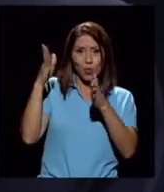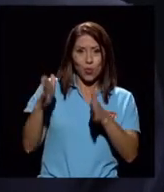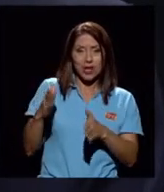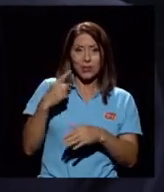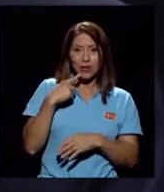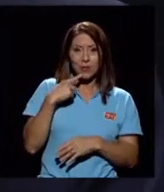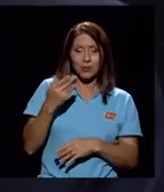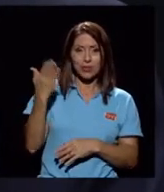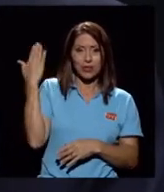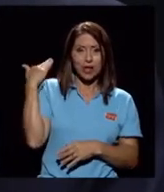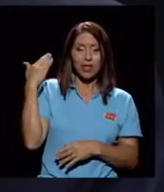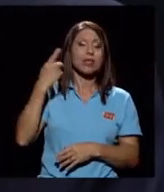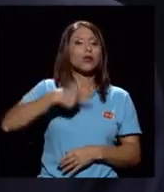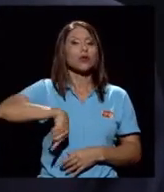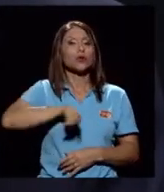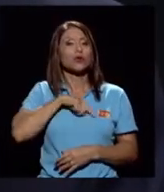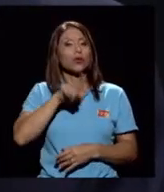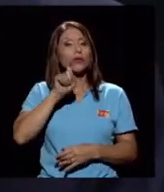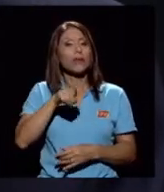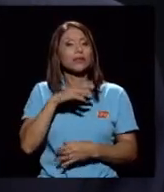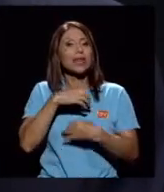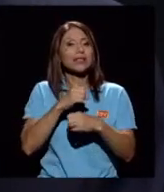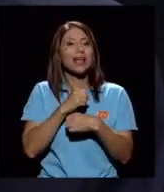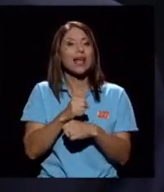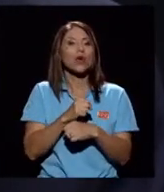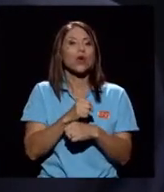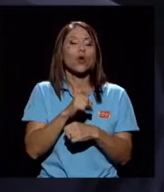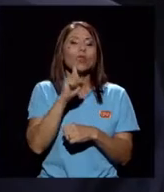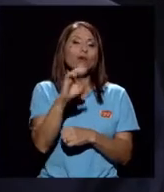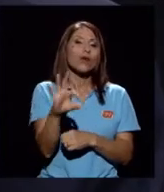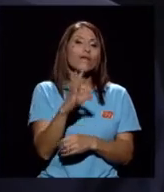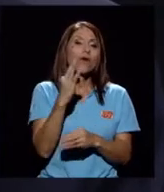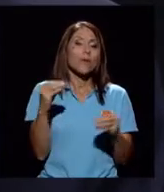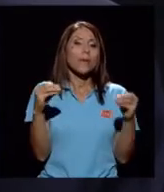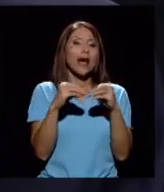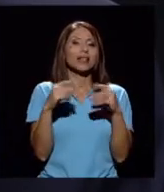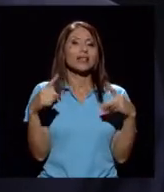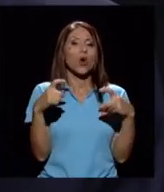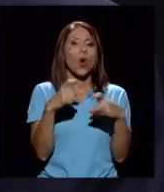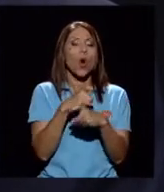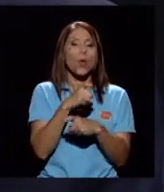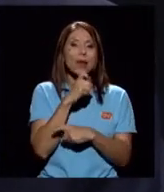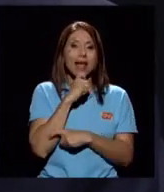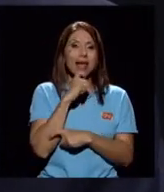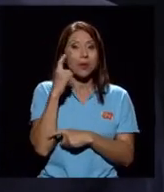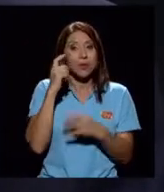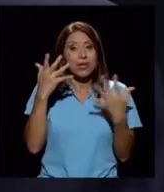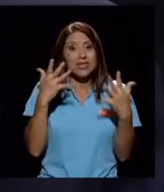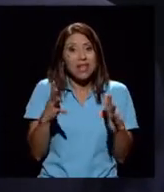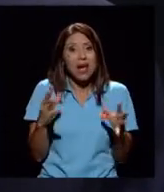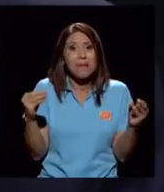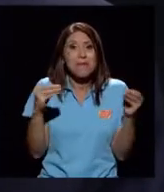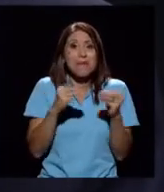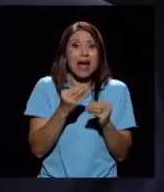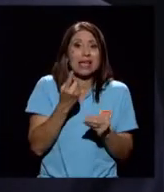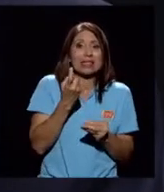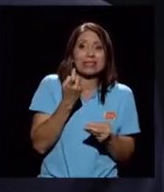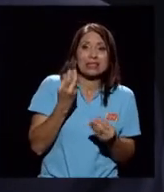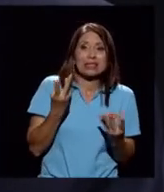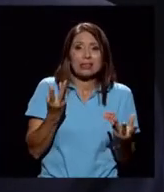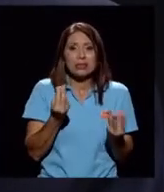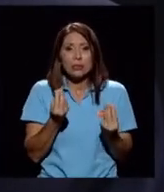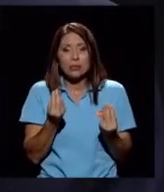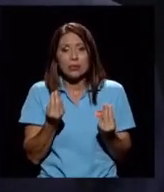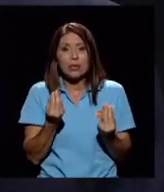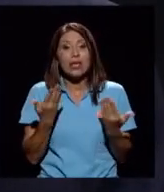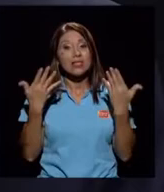eso lo vamos a tener que hacer en una institución más complicada porque tenemos déficit ya más grandes porque tenemos menos credibilidad internacional